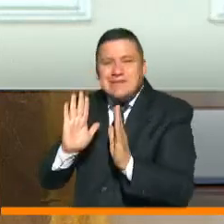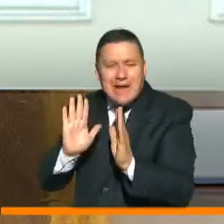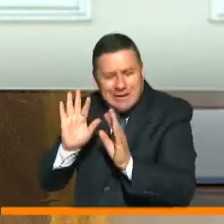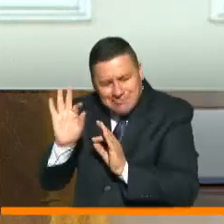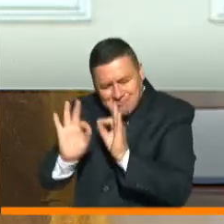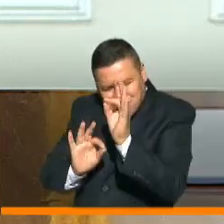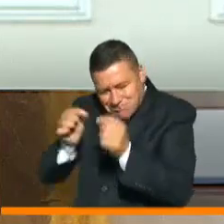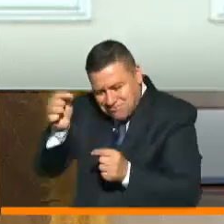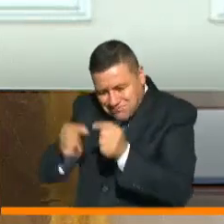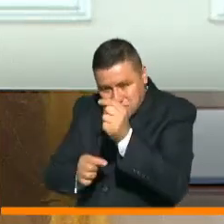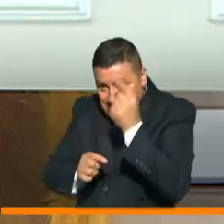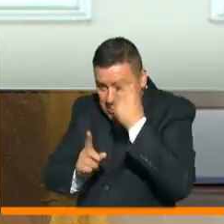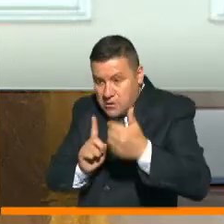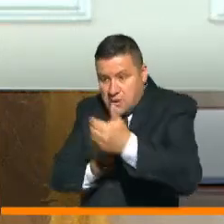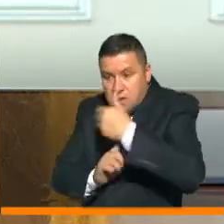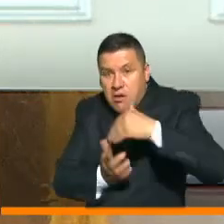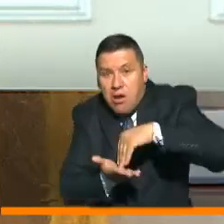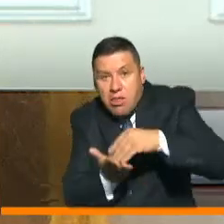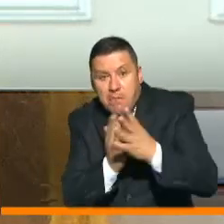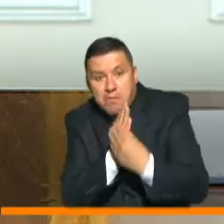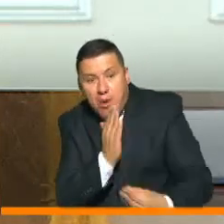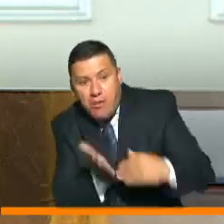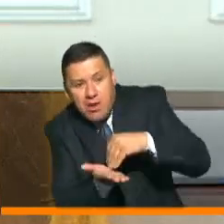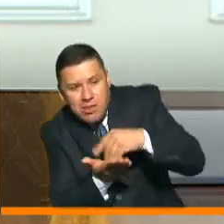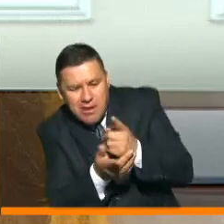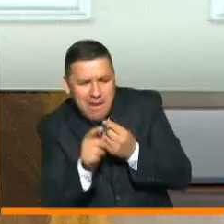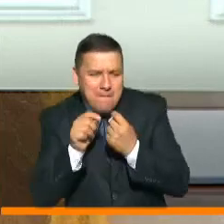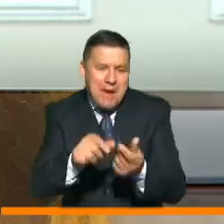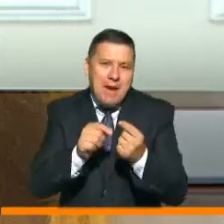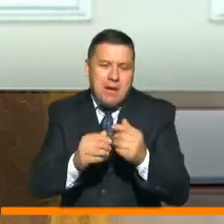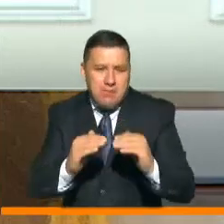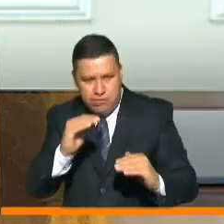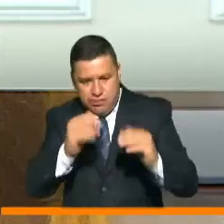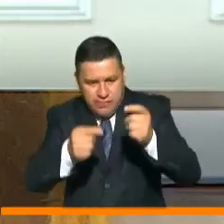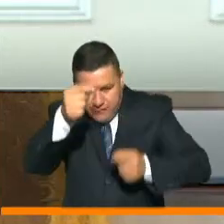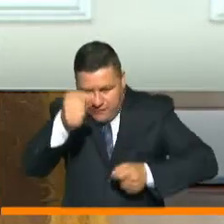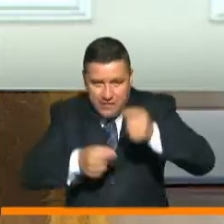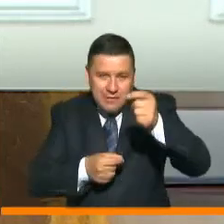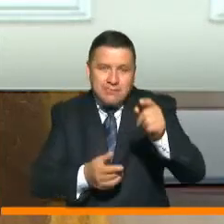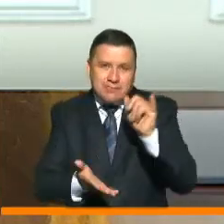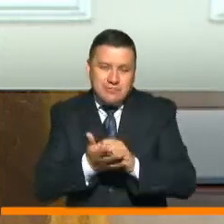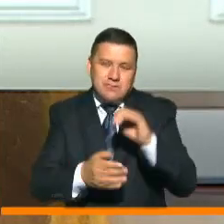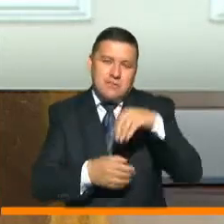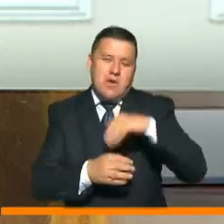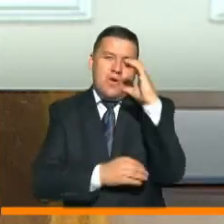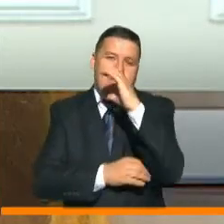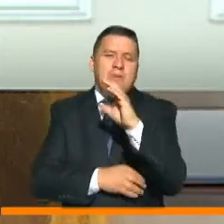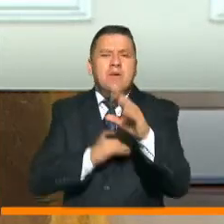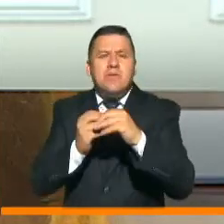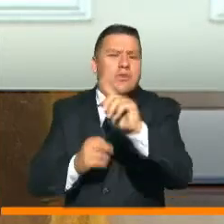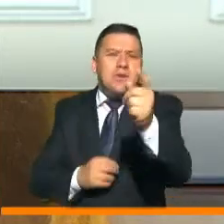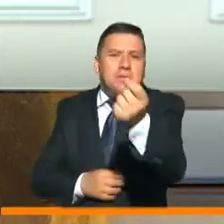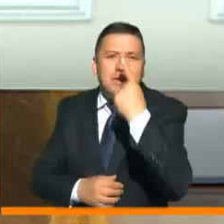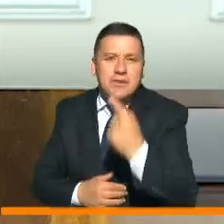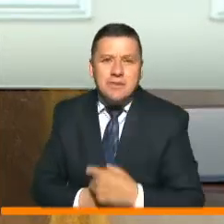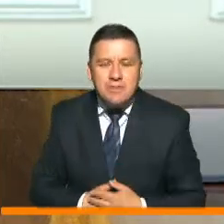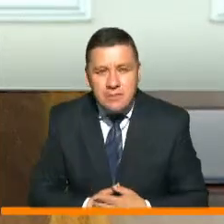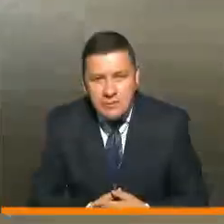esquema donde protegemos a los más pobres, a los más vulnerables y estabilizamos las finanzas de Colombia. ¿Qué otra pregunta